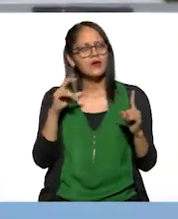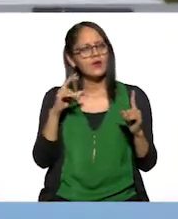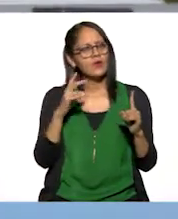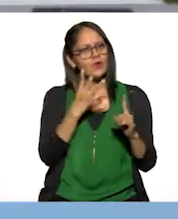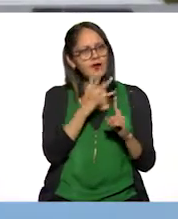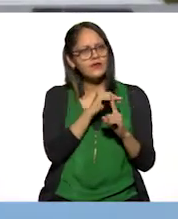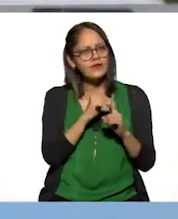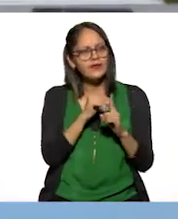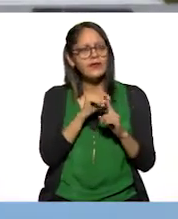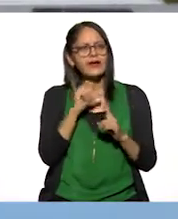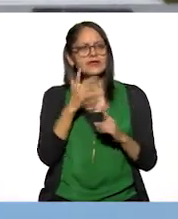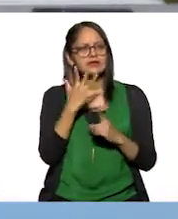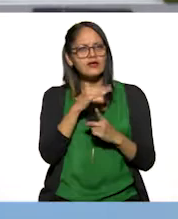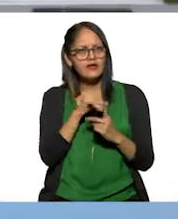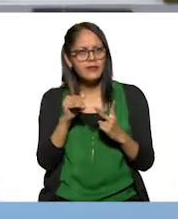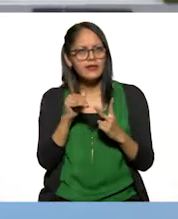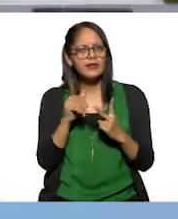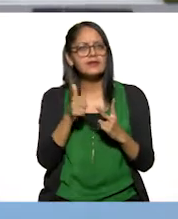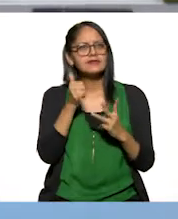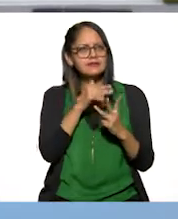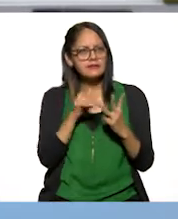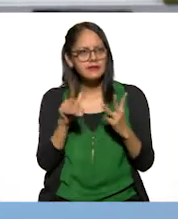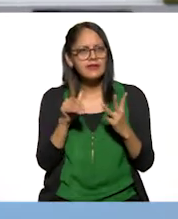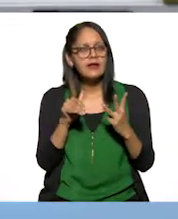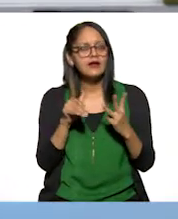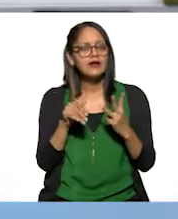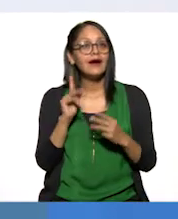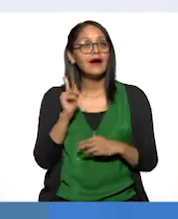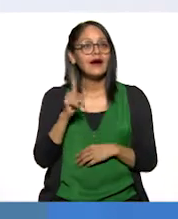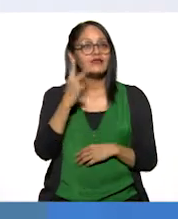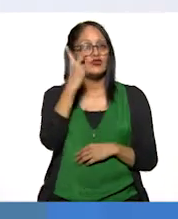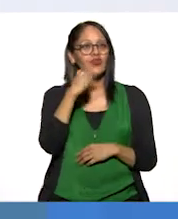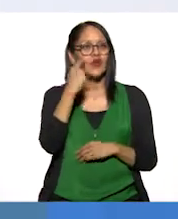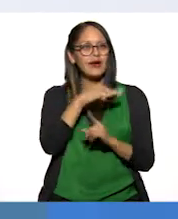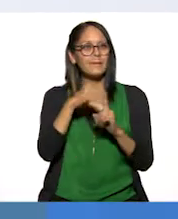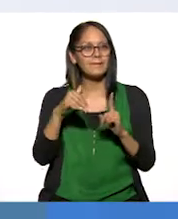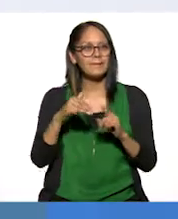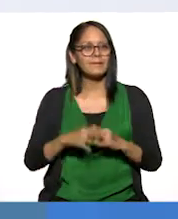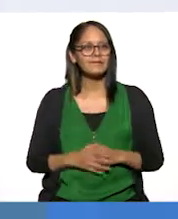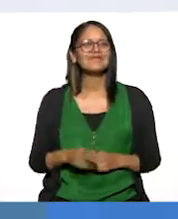4:30, 5:30, 6:30... ¡Dos horas y media!